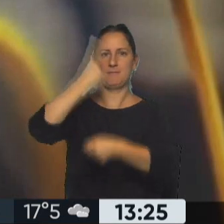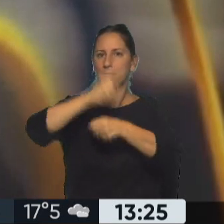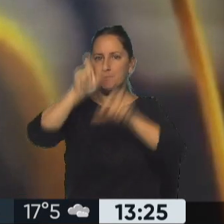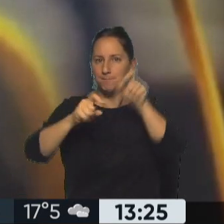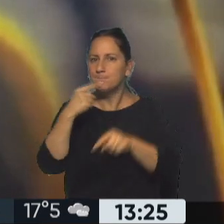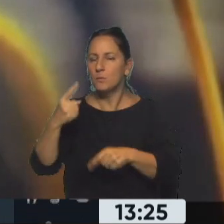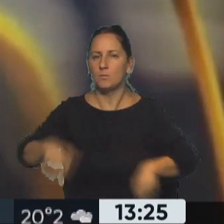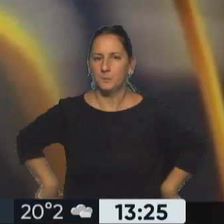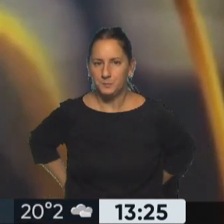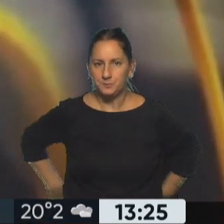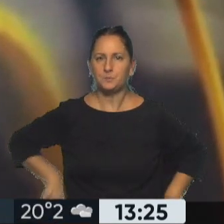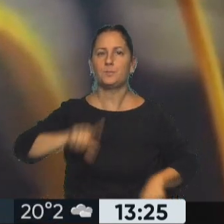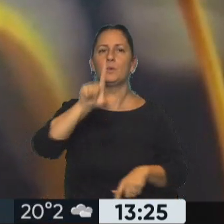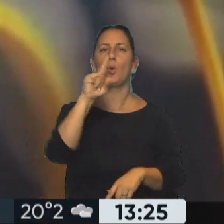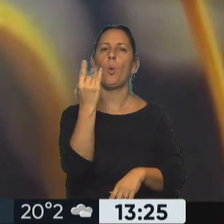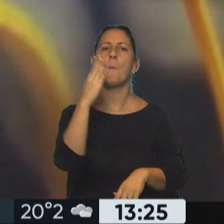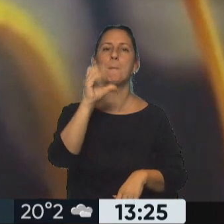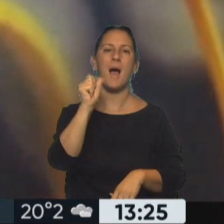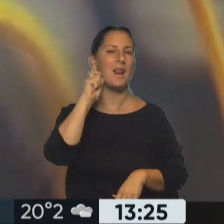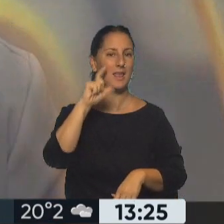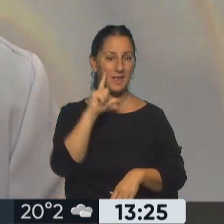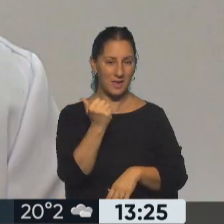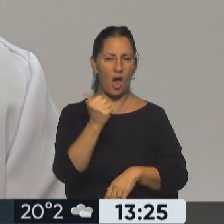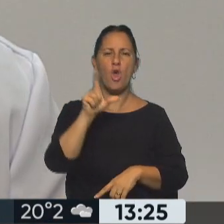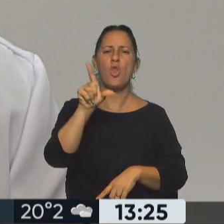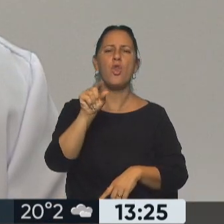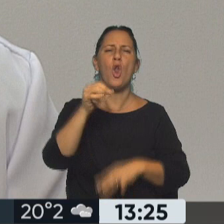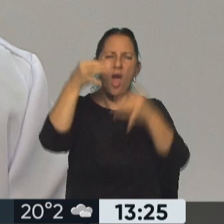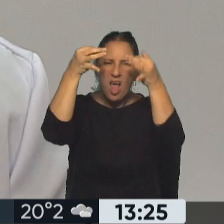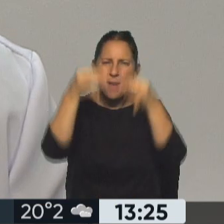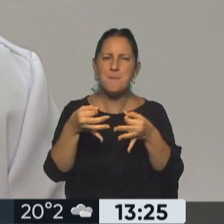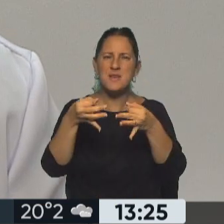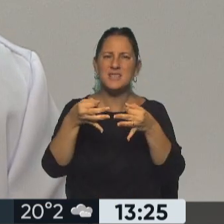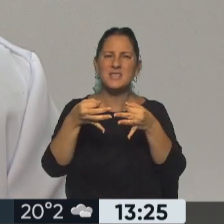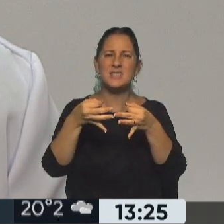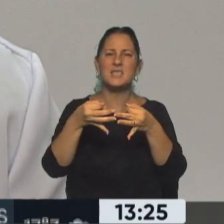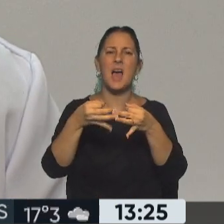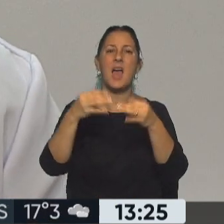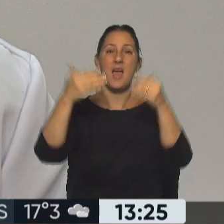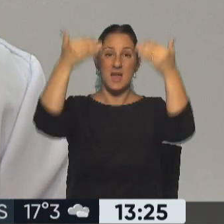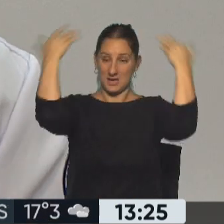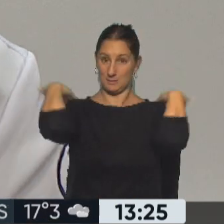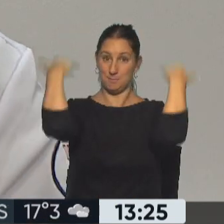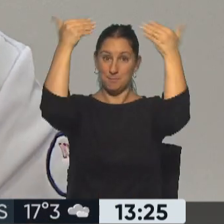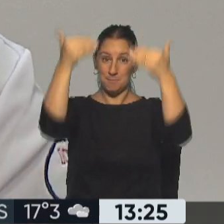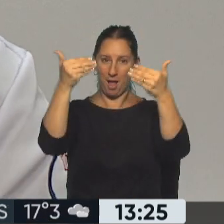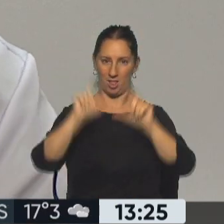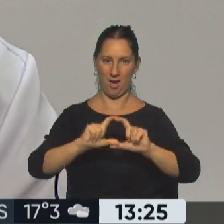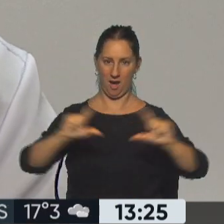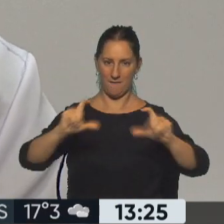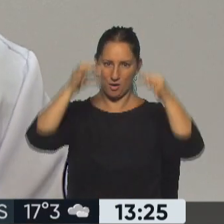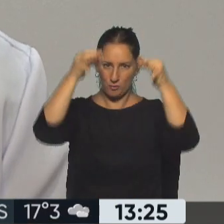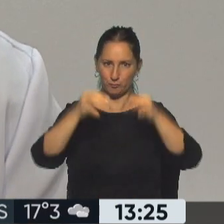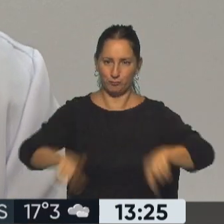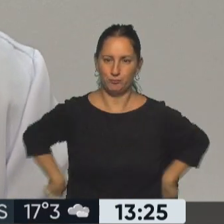cuando hablamos del lumbalgia nos estamos refiriendo específicamente a un dolor localizado en la parte baja de nuestra espalda Generalmente localizado en el